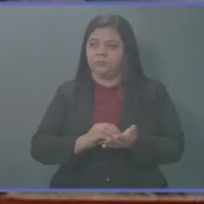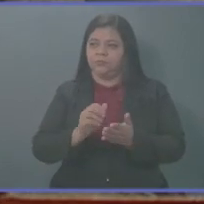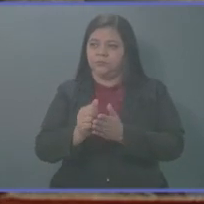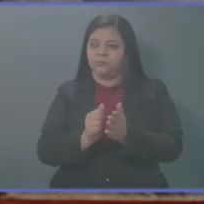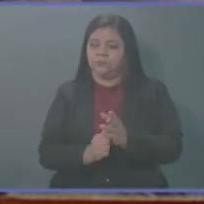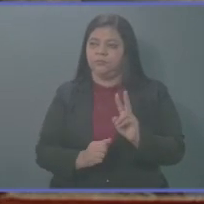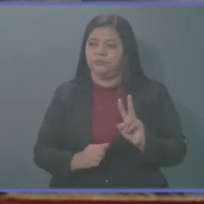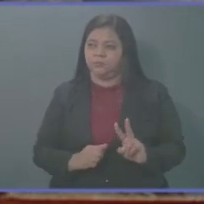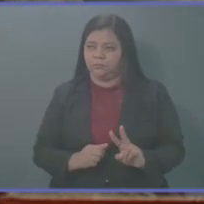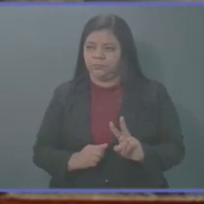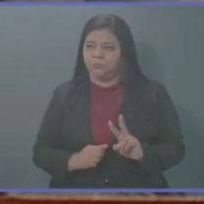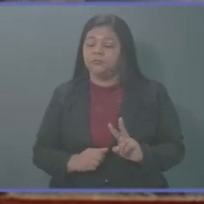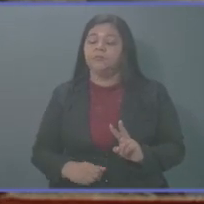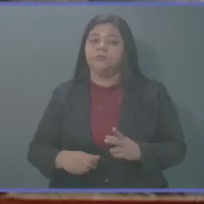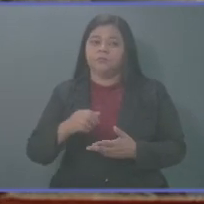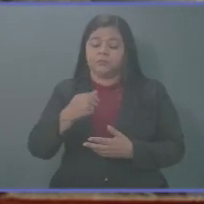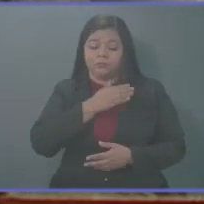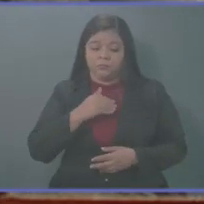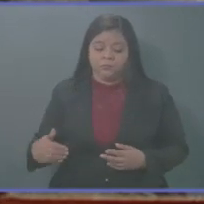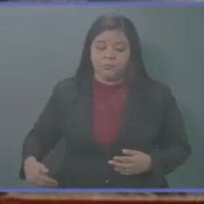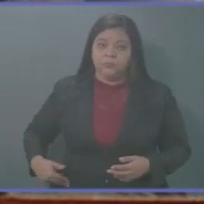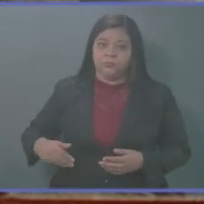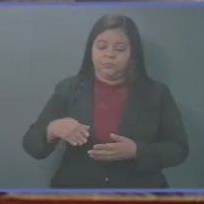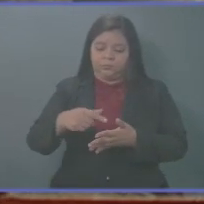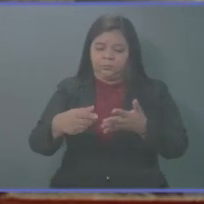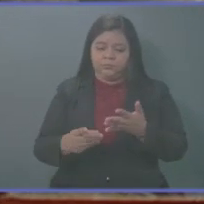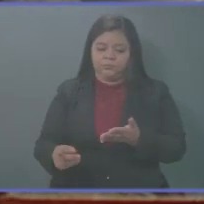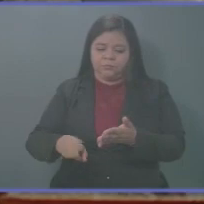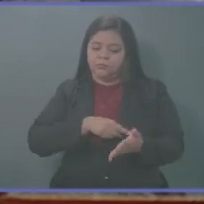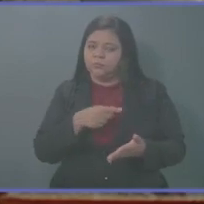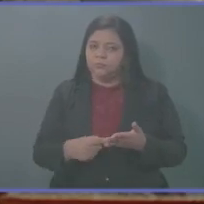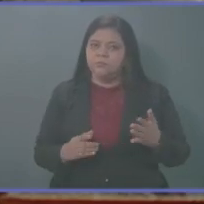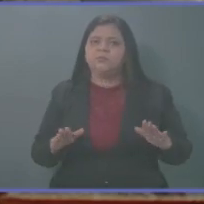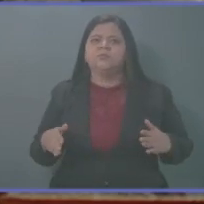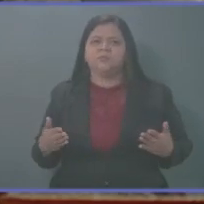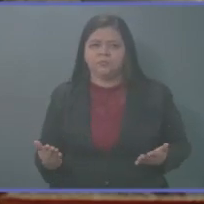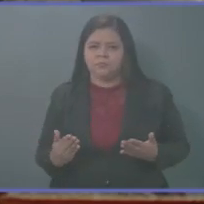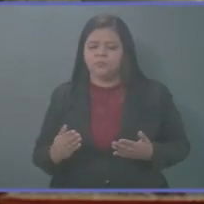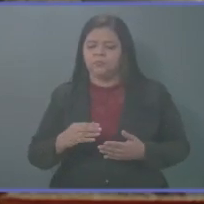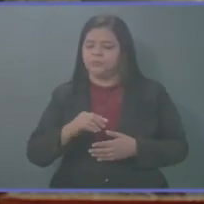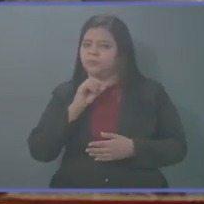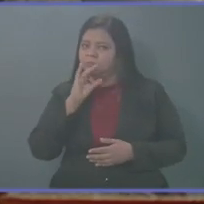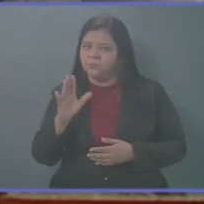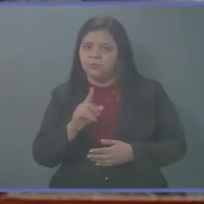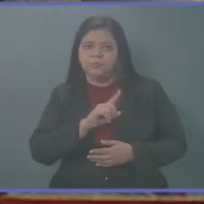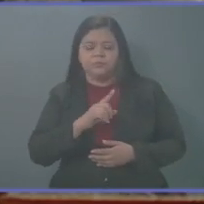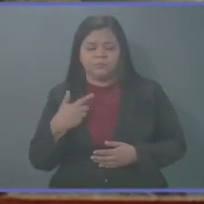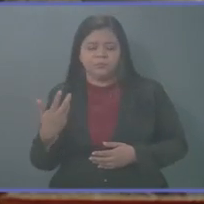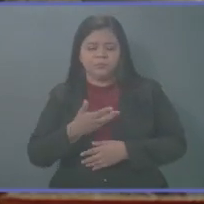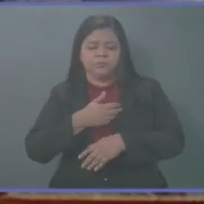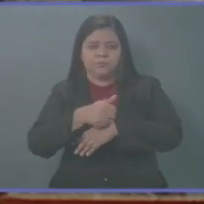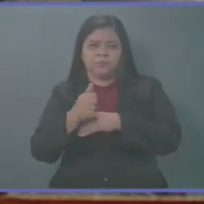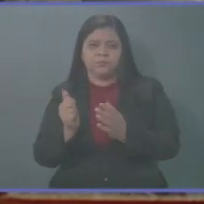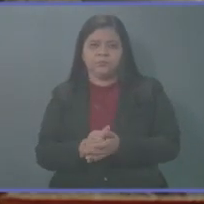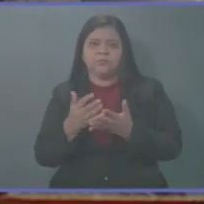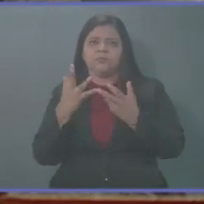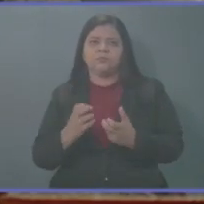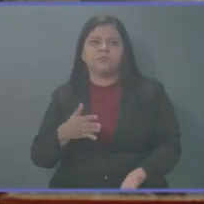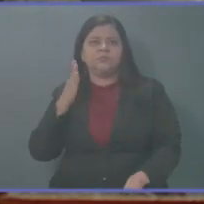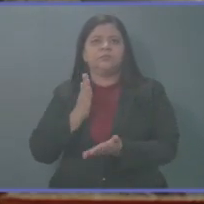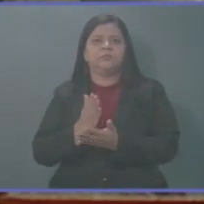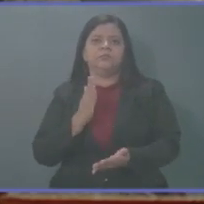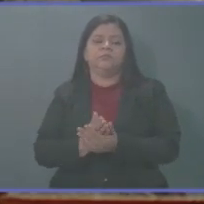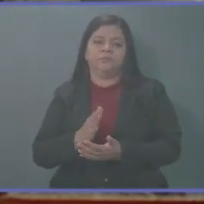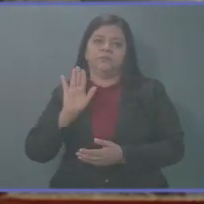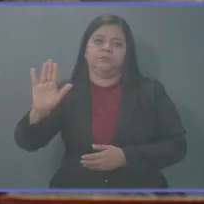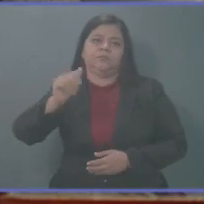misma. El veto del presidente de la República aduce también una inconsulta e intromisión del órgano legislativo en funciones que le competen al